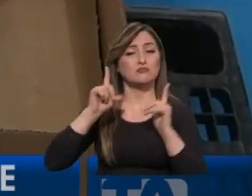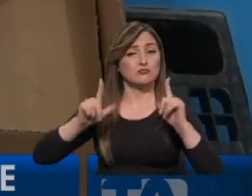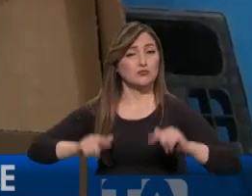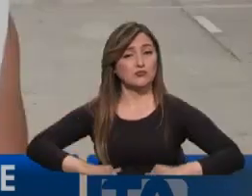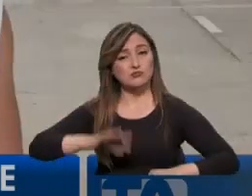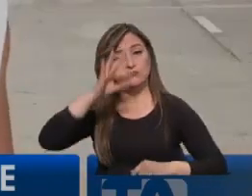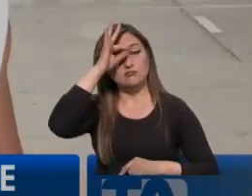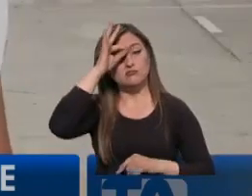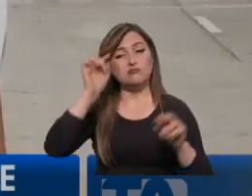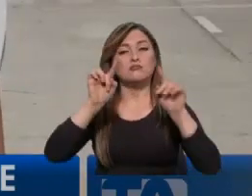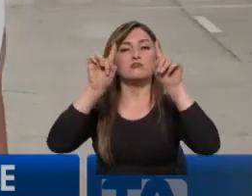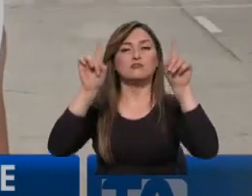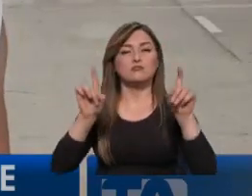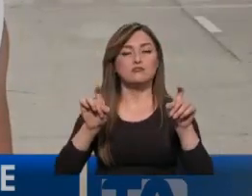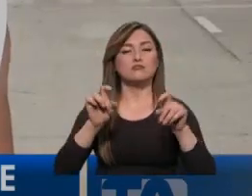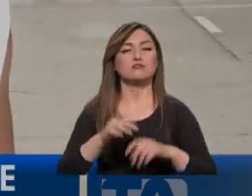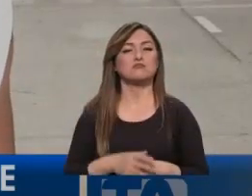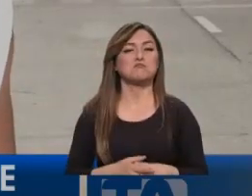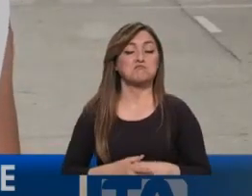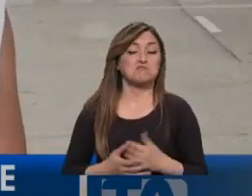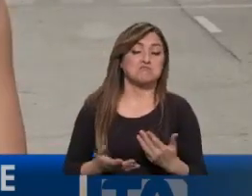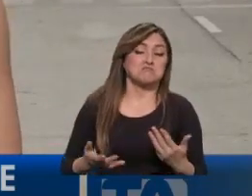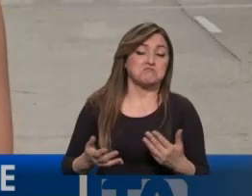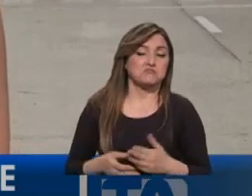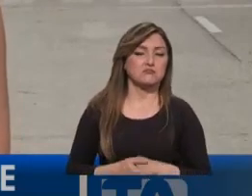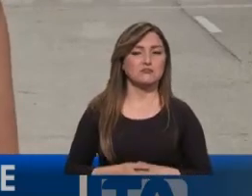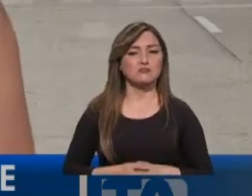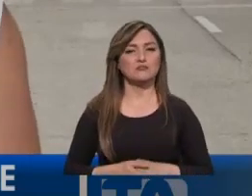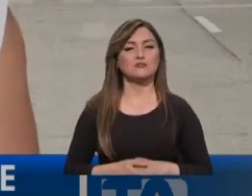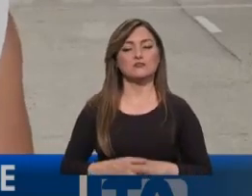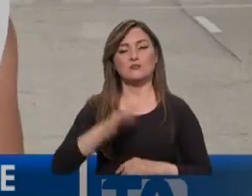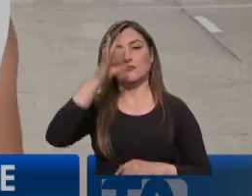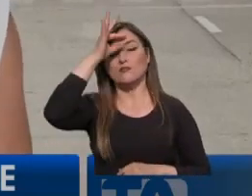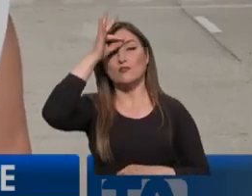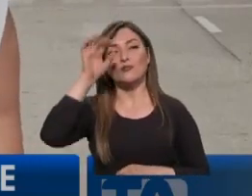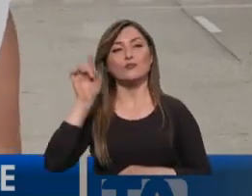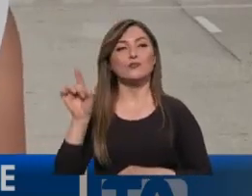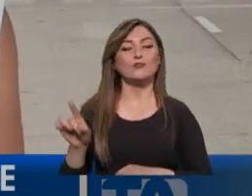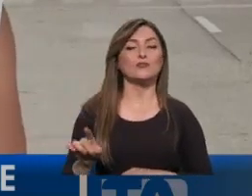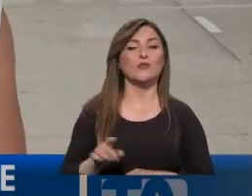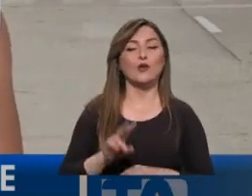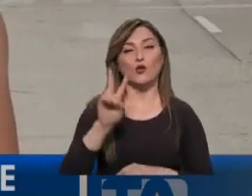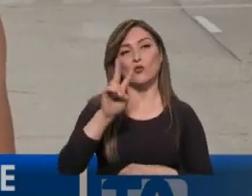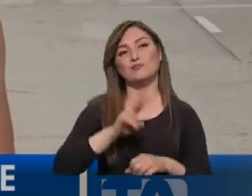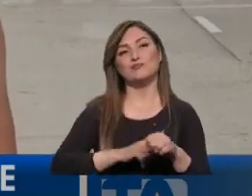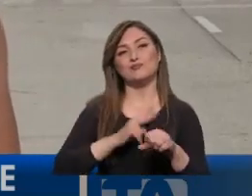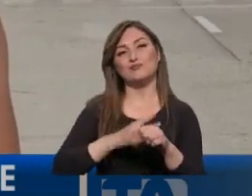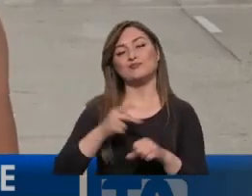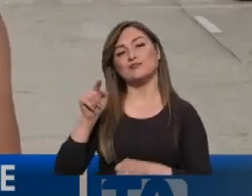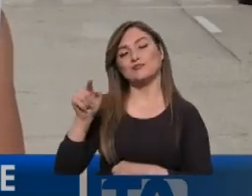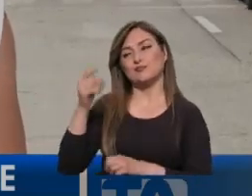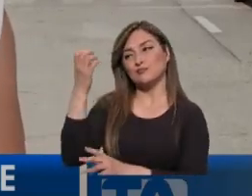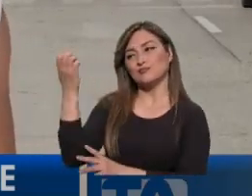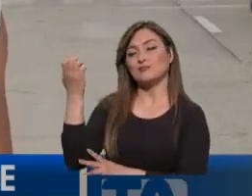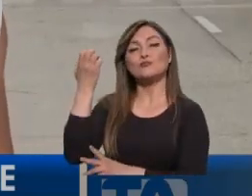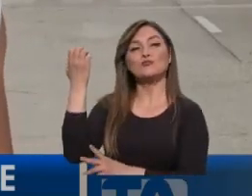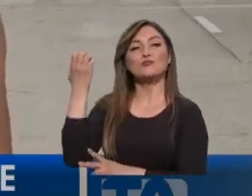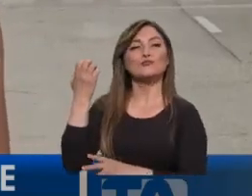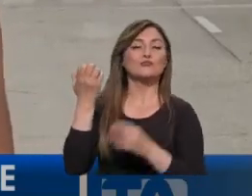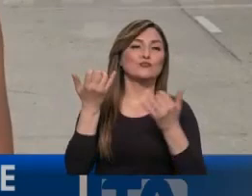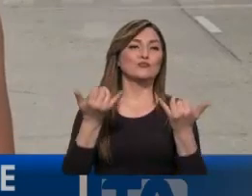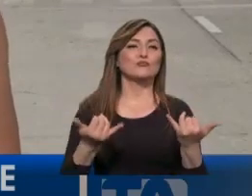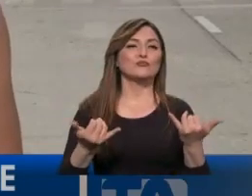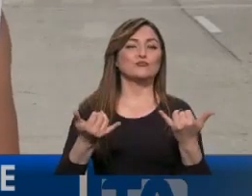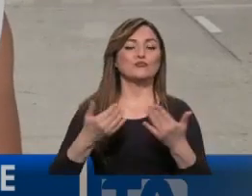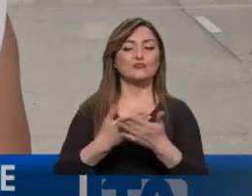sus hospitales? Esa es la gran inquietud. Este hospital, el Teodoro Maldonado Carbo, por 2 ocasiones ha estado en emergencia. Hoy,